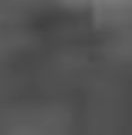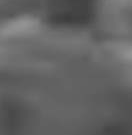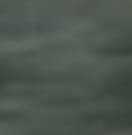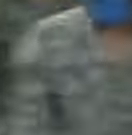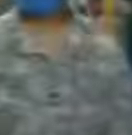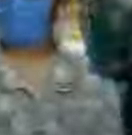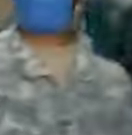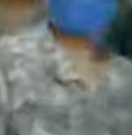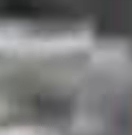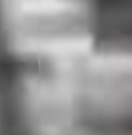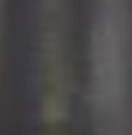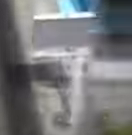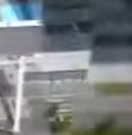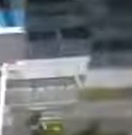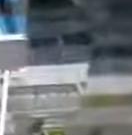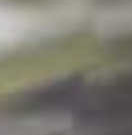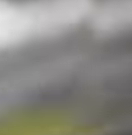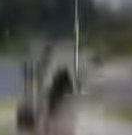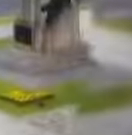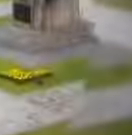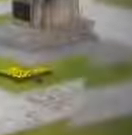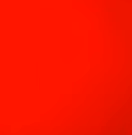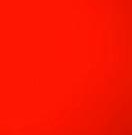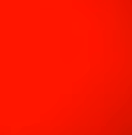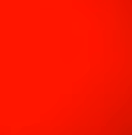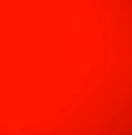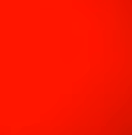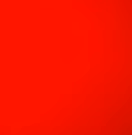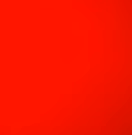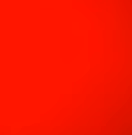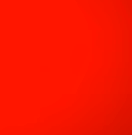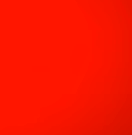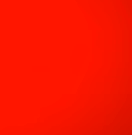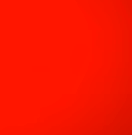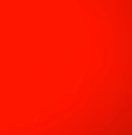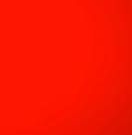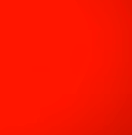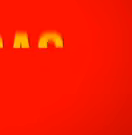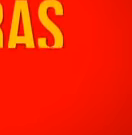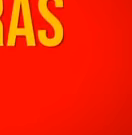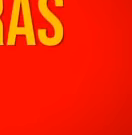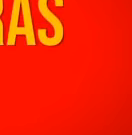COVID a las 19 horas. Por TV Perú.